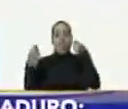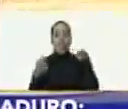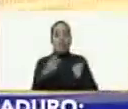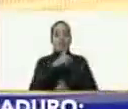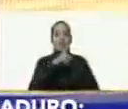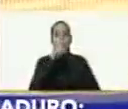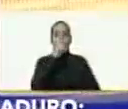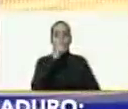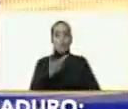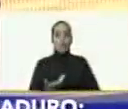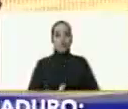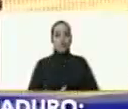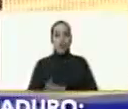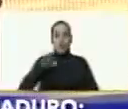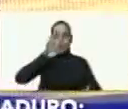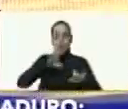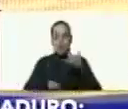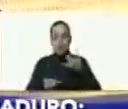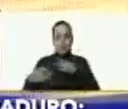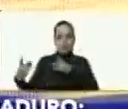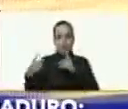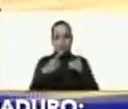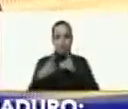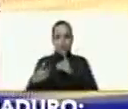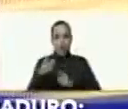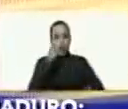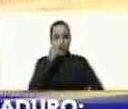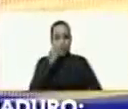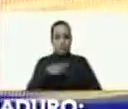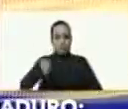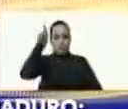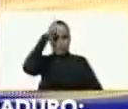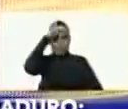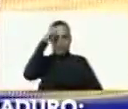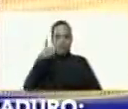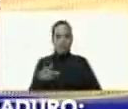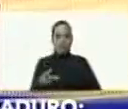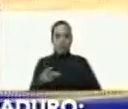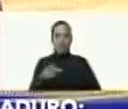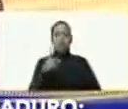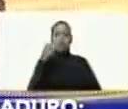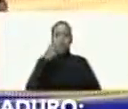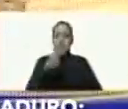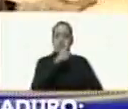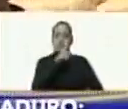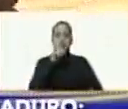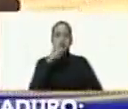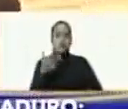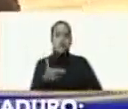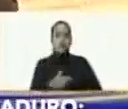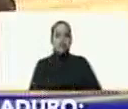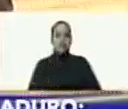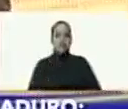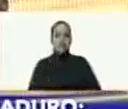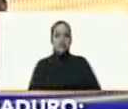En el último debate, el estúpido de Albert Rivera fue el único que me nombró. Y los demás.